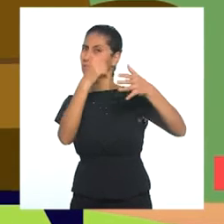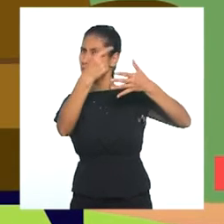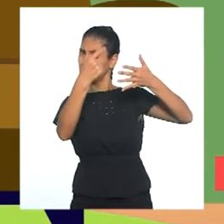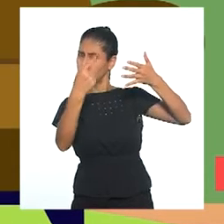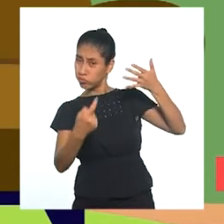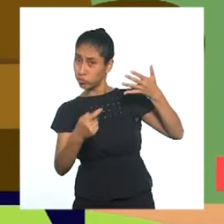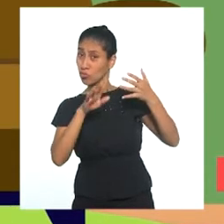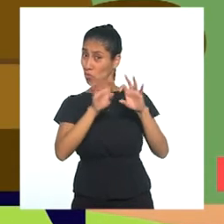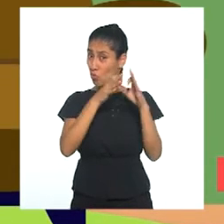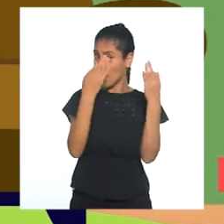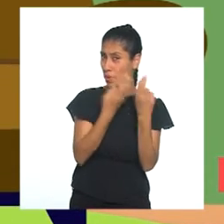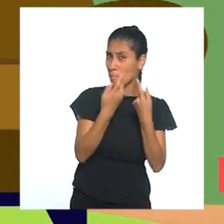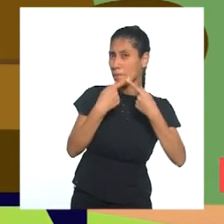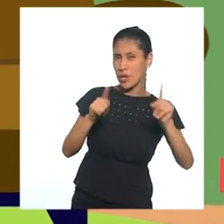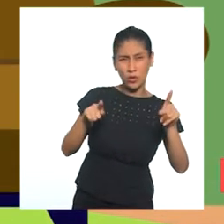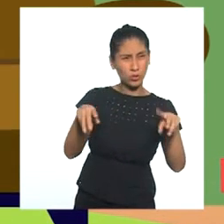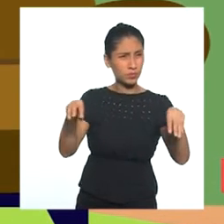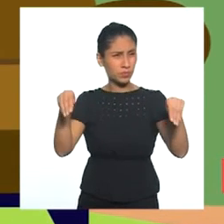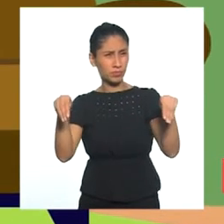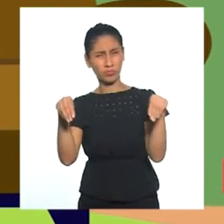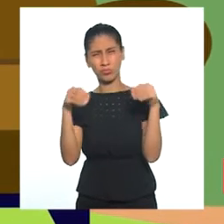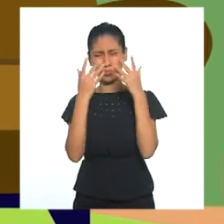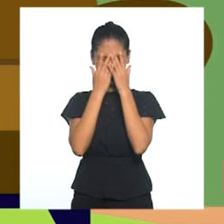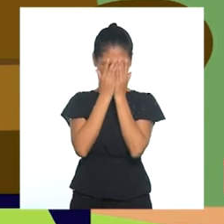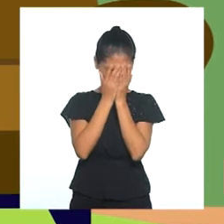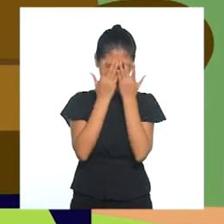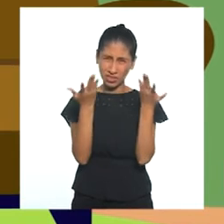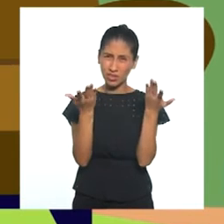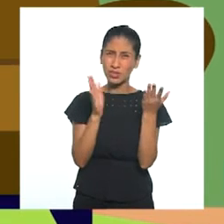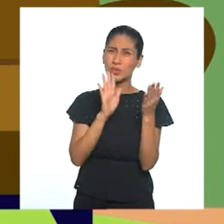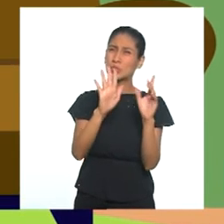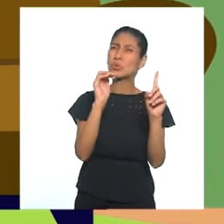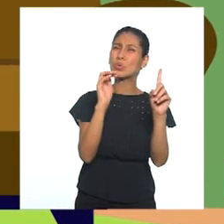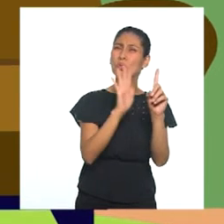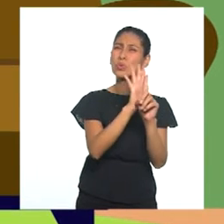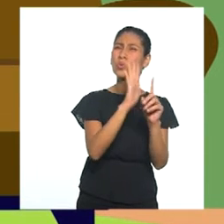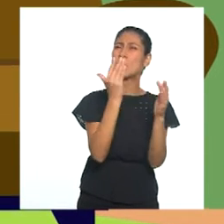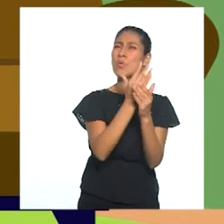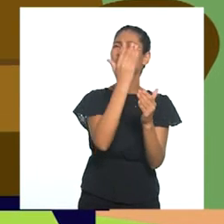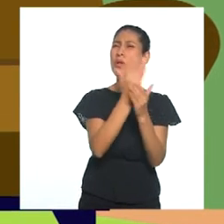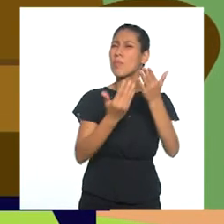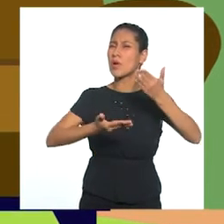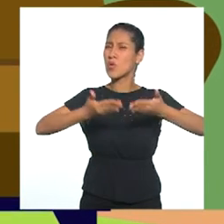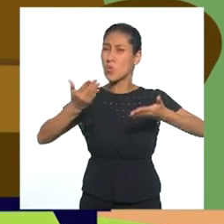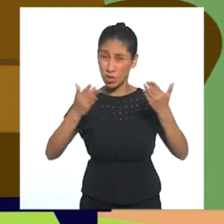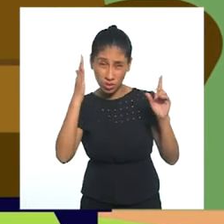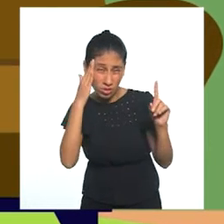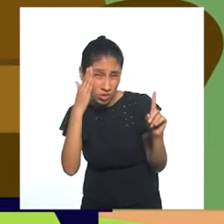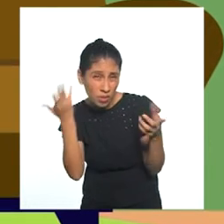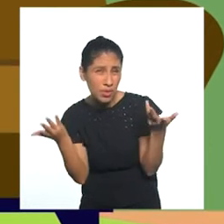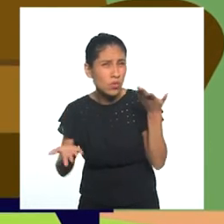familia. Pero, ¿saben qué problema tiene?